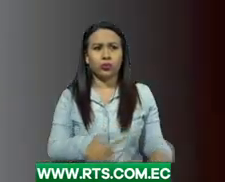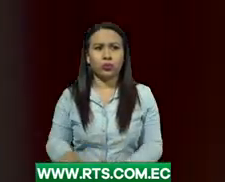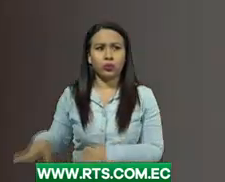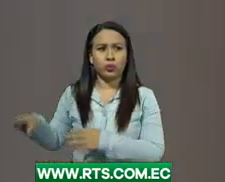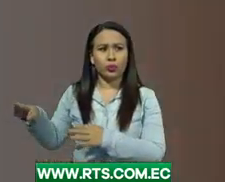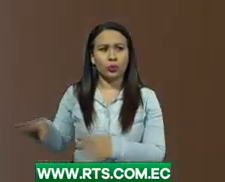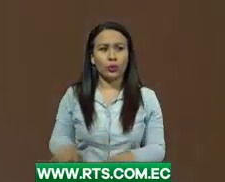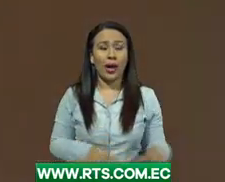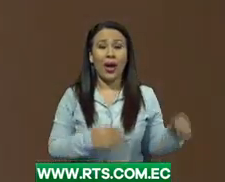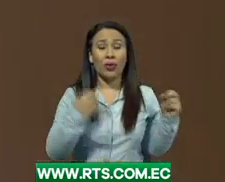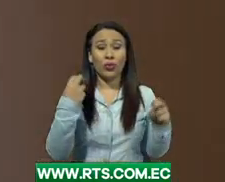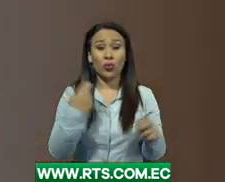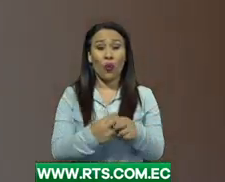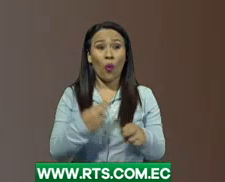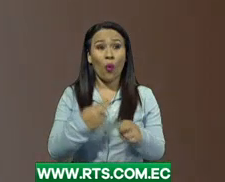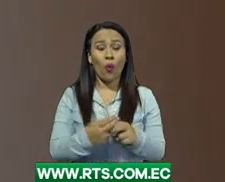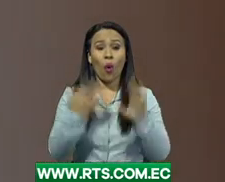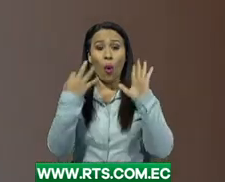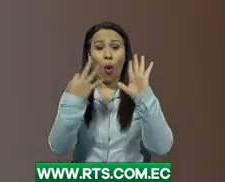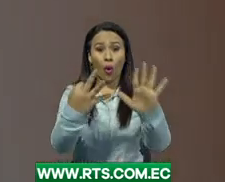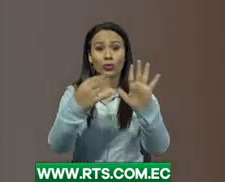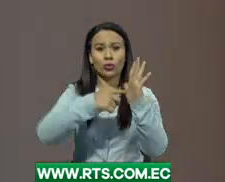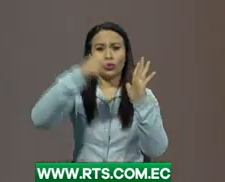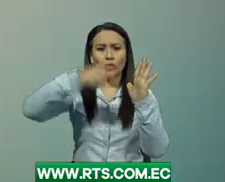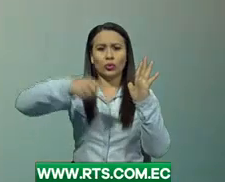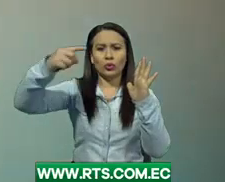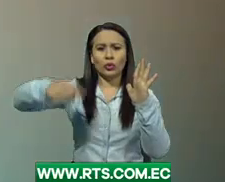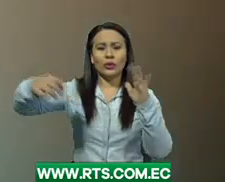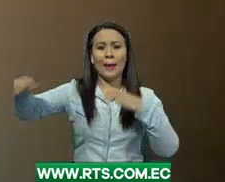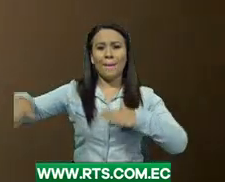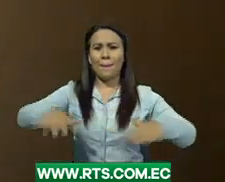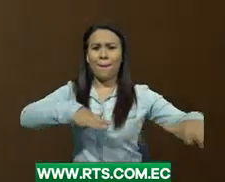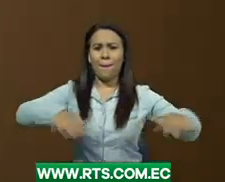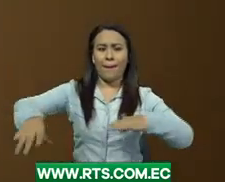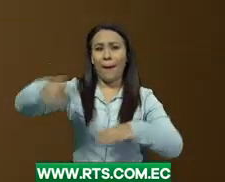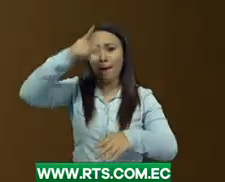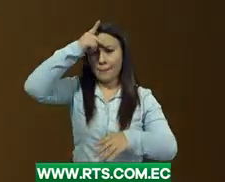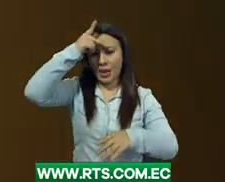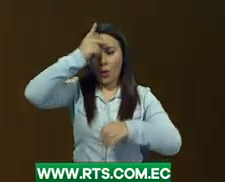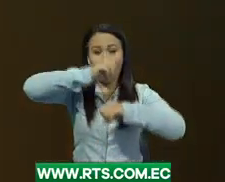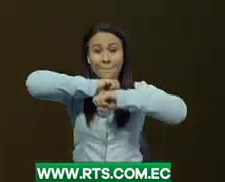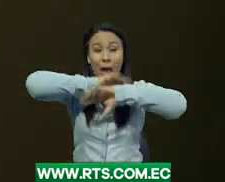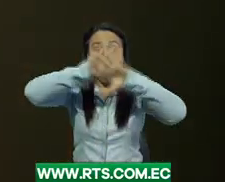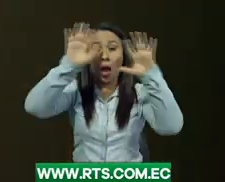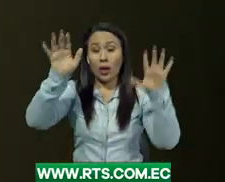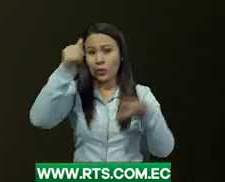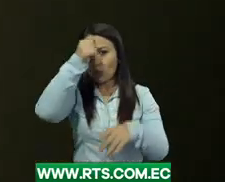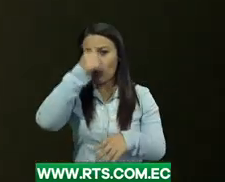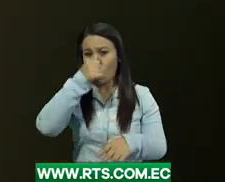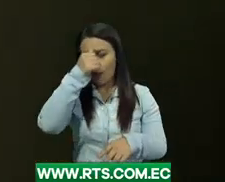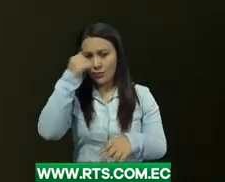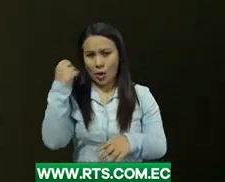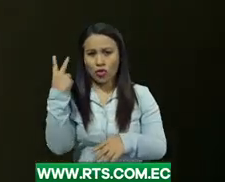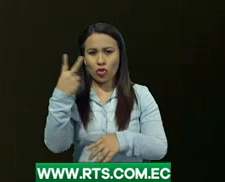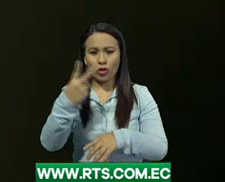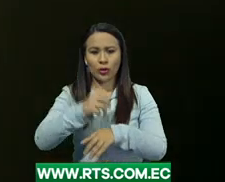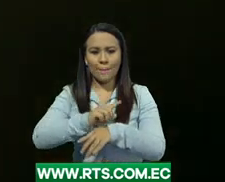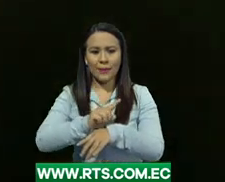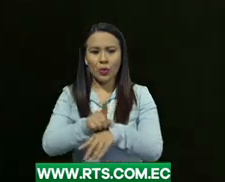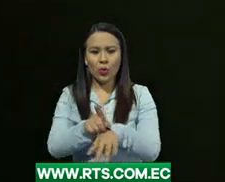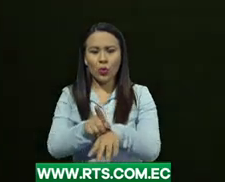¡Wow! ¡Wow! El sismo de 8 grados que sacudió Perú la madrugada de este domingo se prolongó durante casi